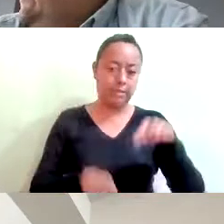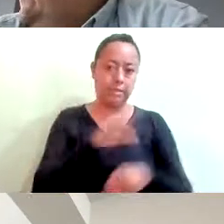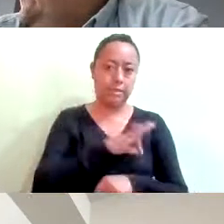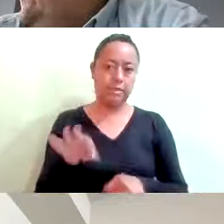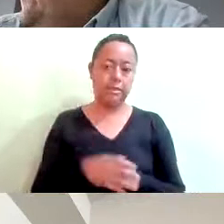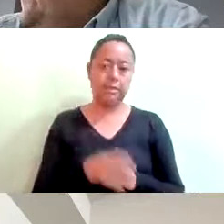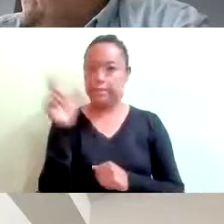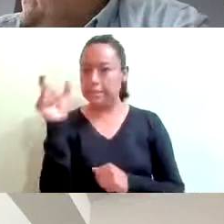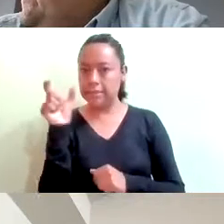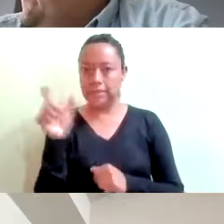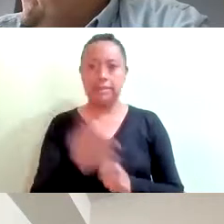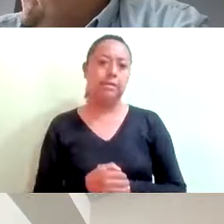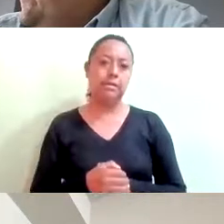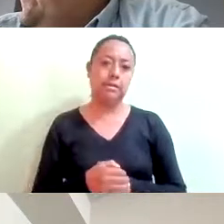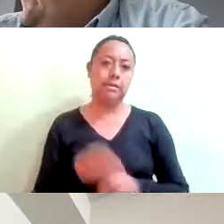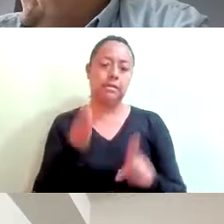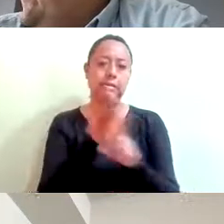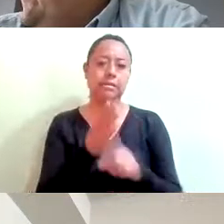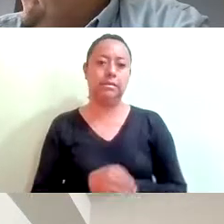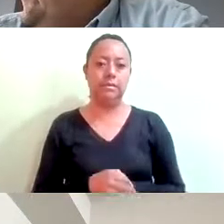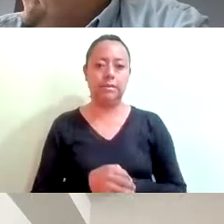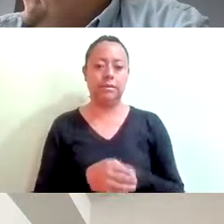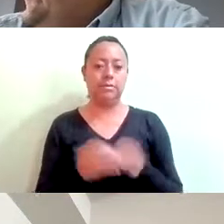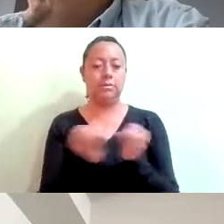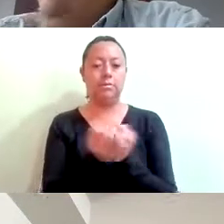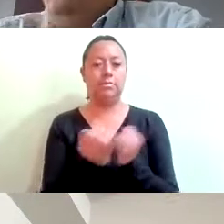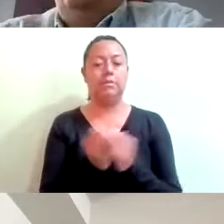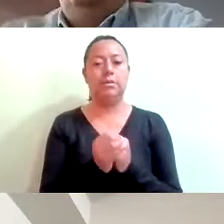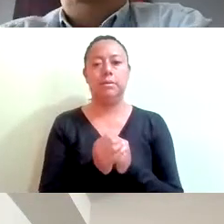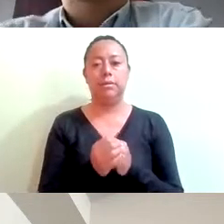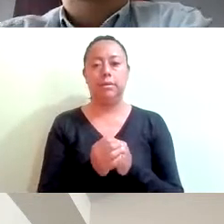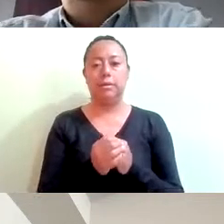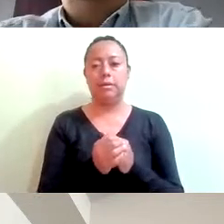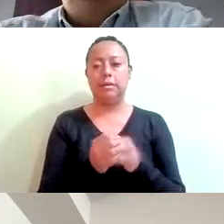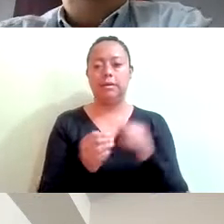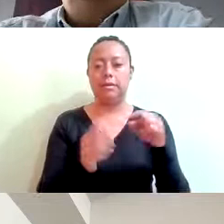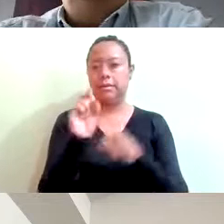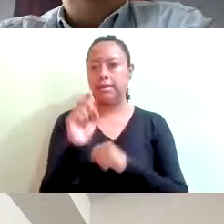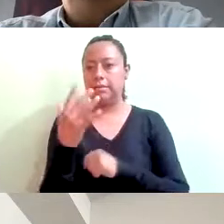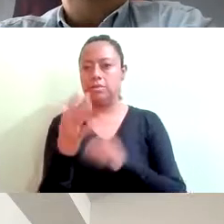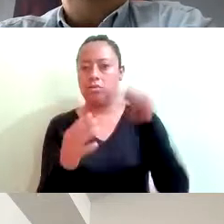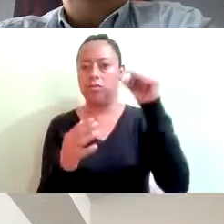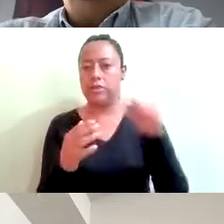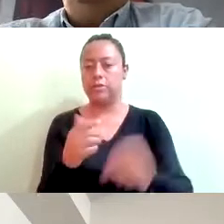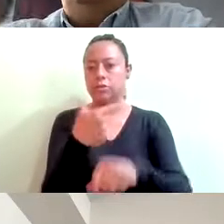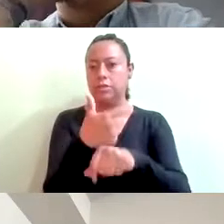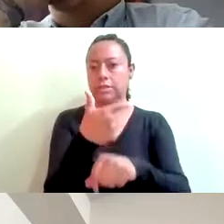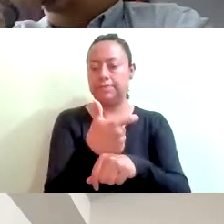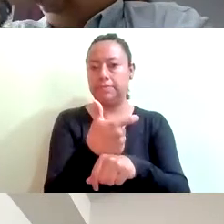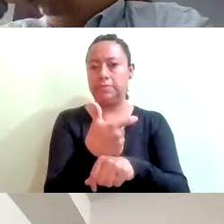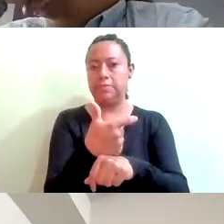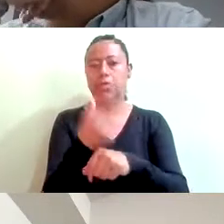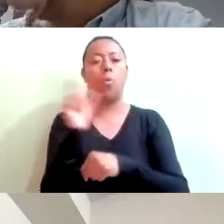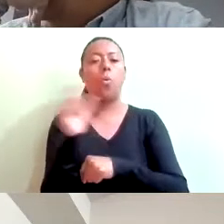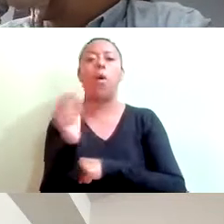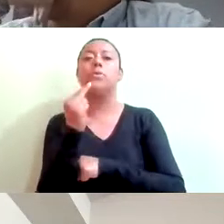fracción en lo particular del 135, fracción séptima, cuando se trate del uso de